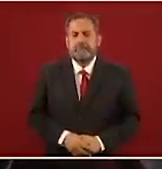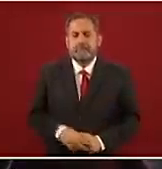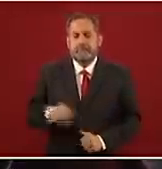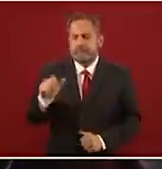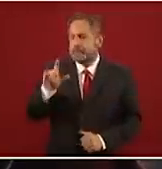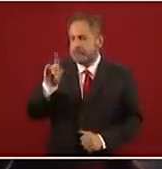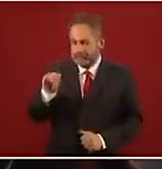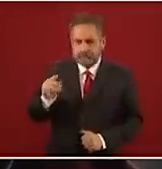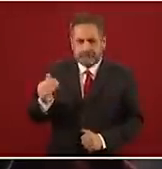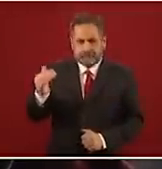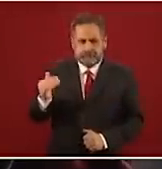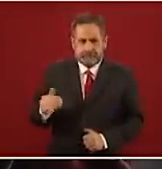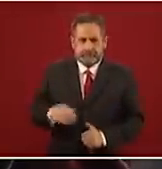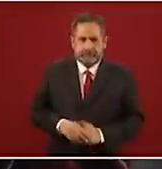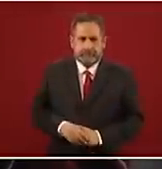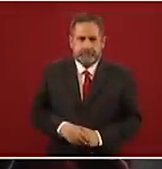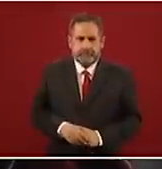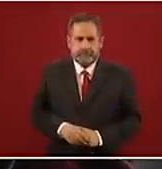Alejandro